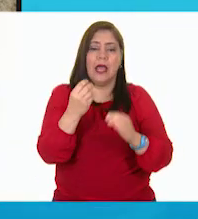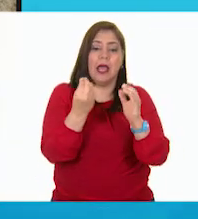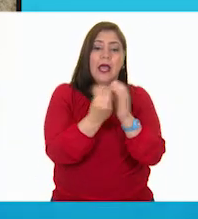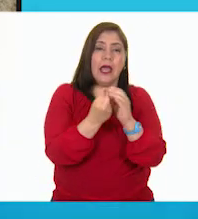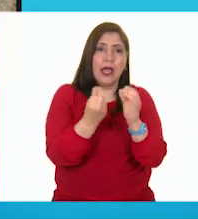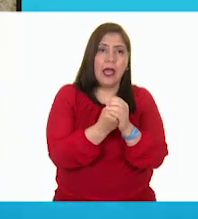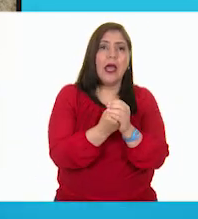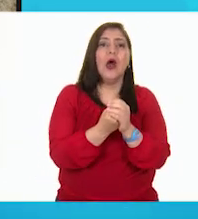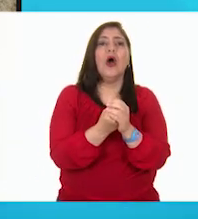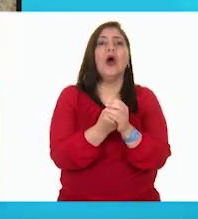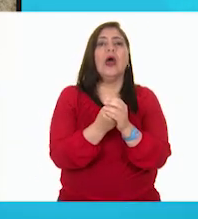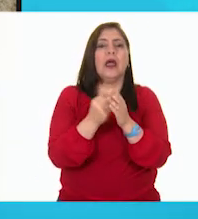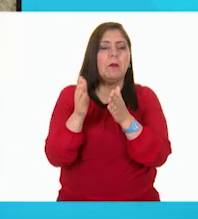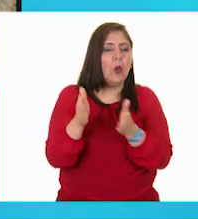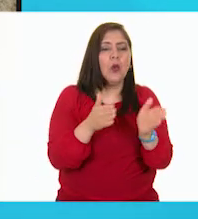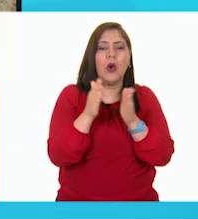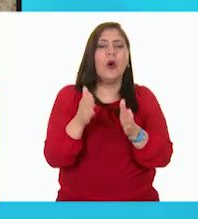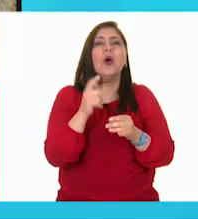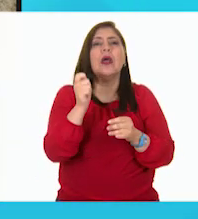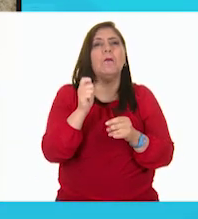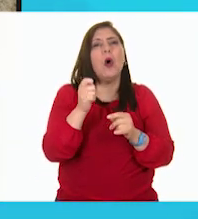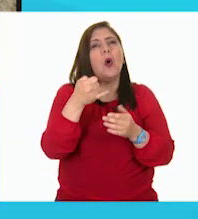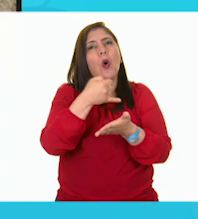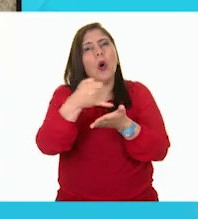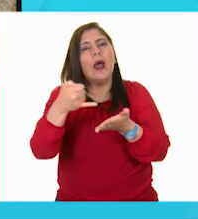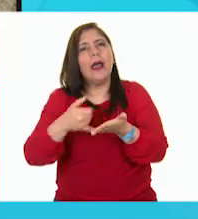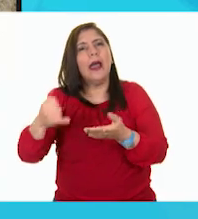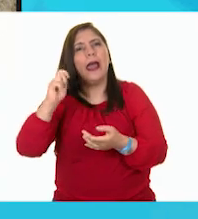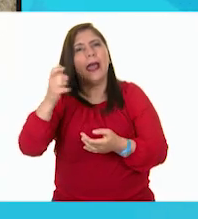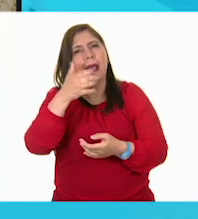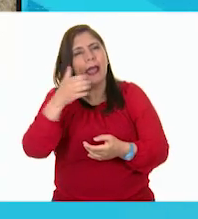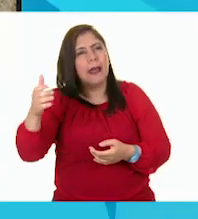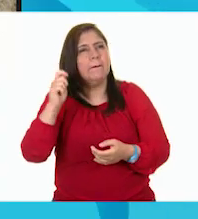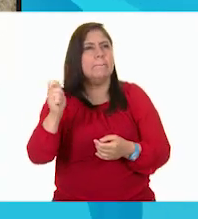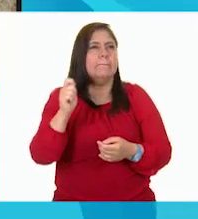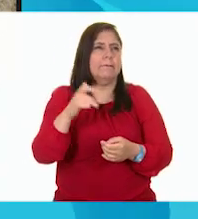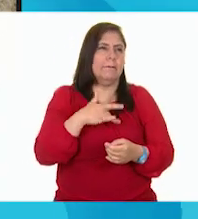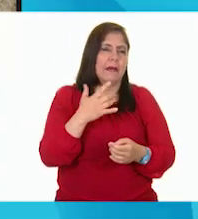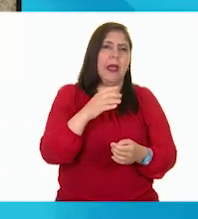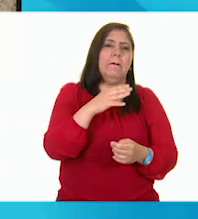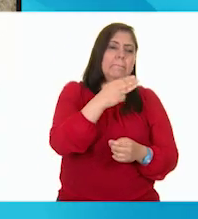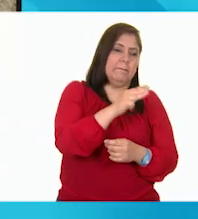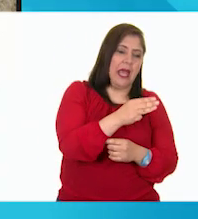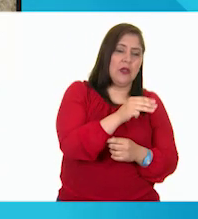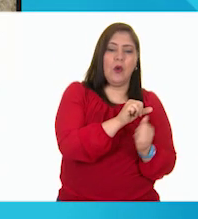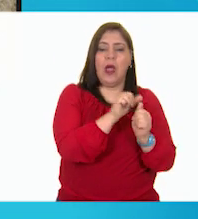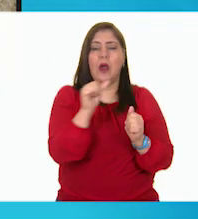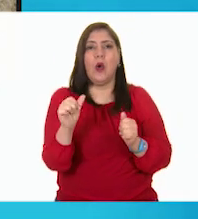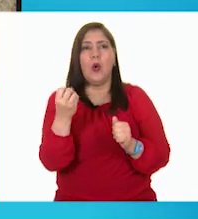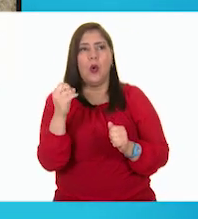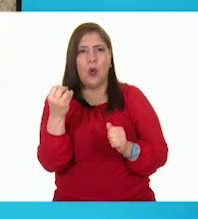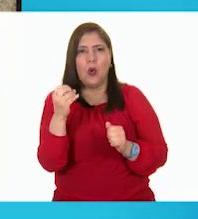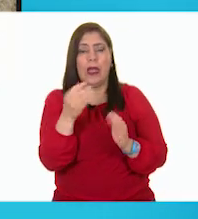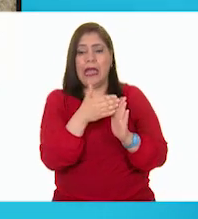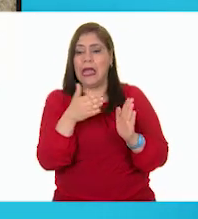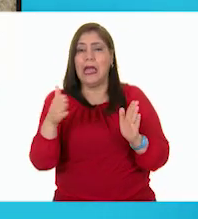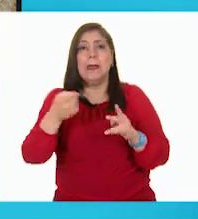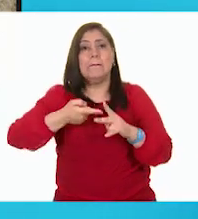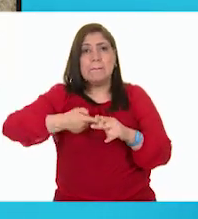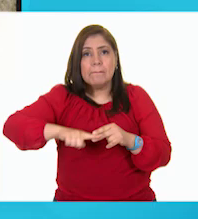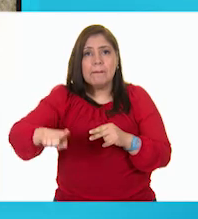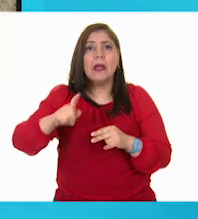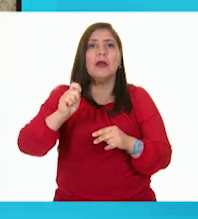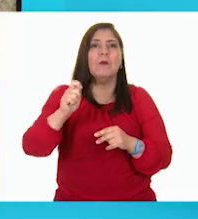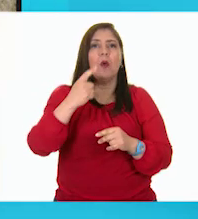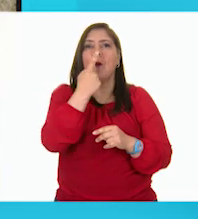por ciclos agrícolas. Aquí nuestro ciclo va de mayo a octubre. Empieza el ciclo cuando inicia la temporada